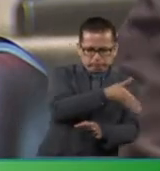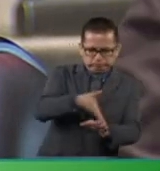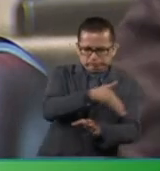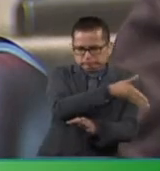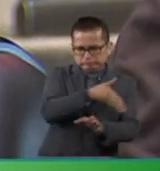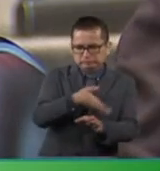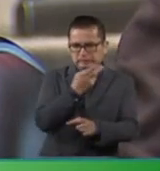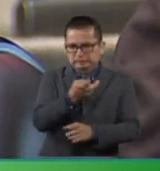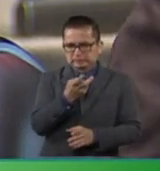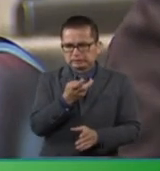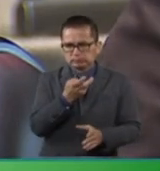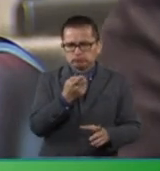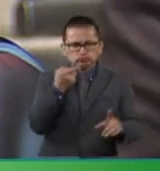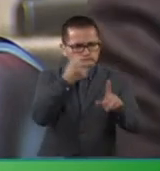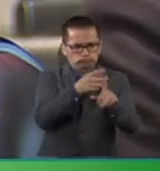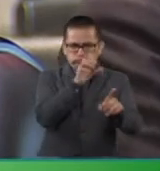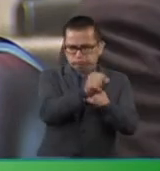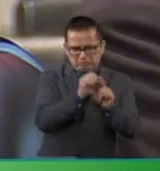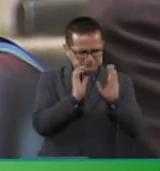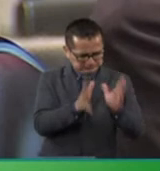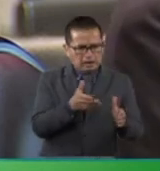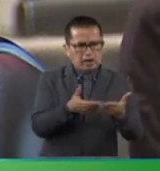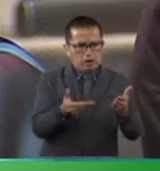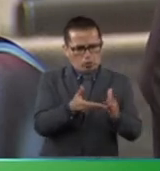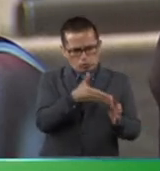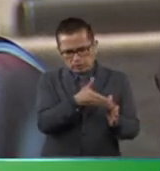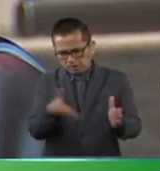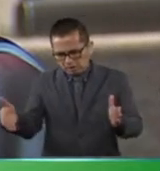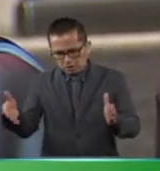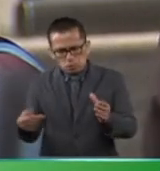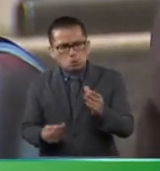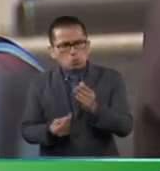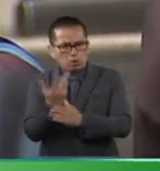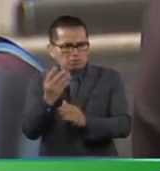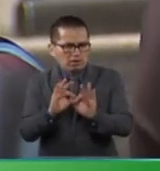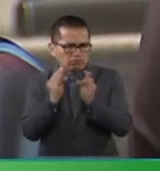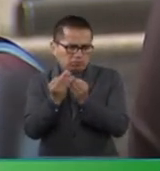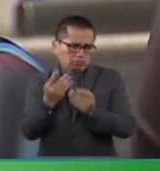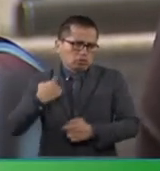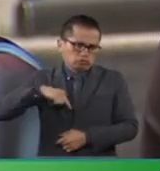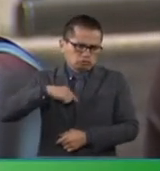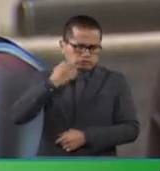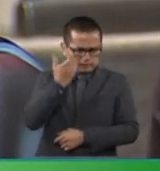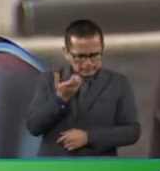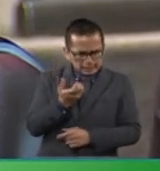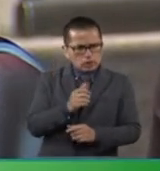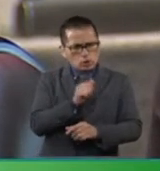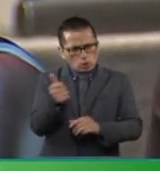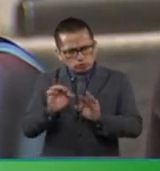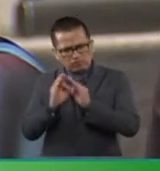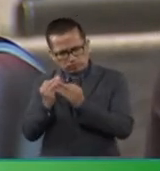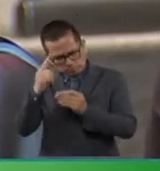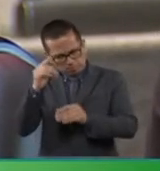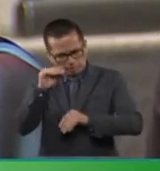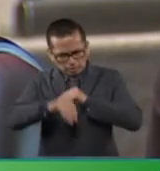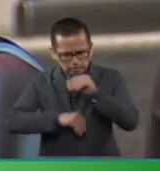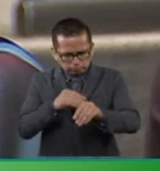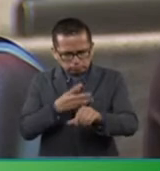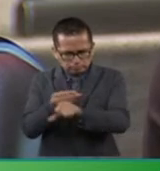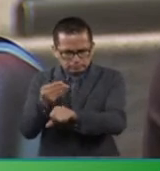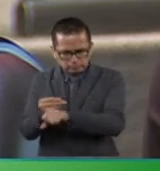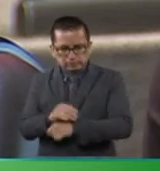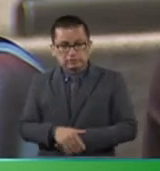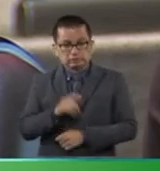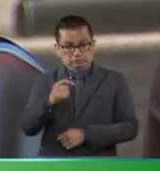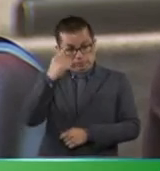y ha sido superada pues Nosotros hemos hablado de construir una nueva opción para México que pues ni voltea a ver al pasado